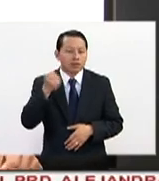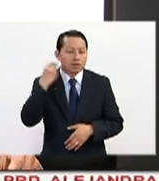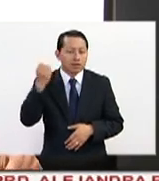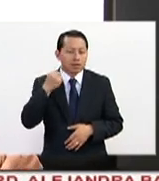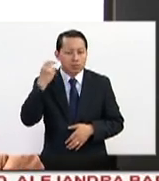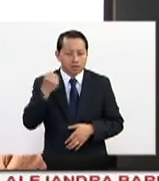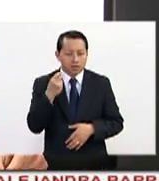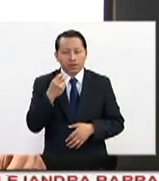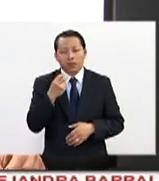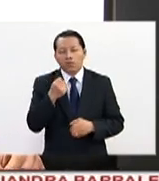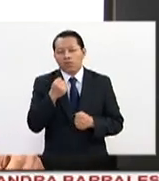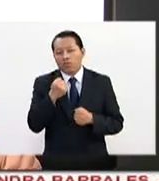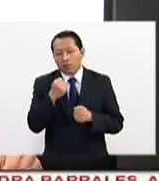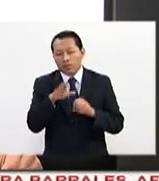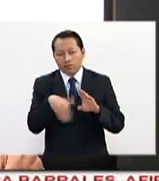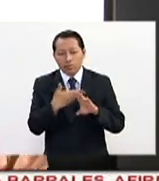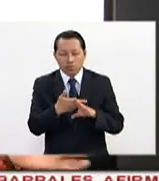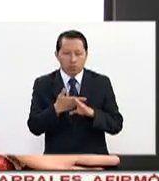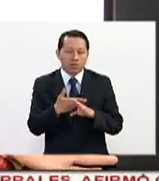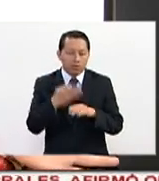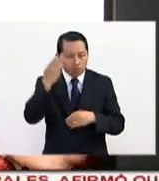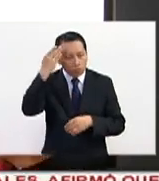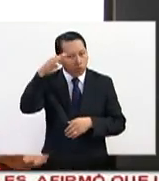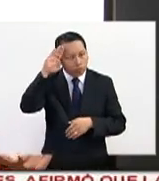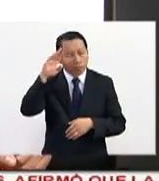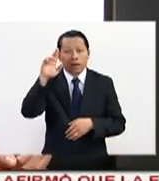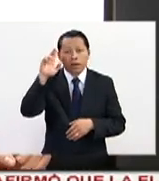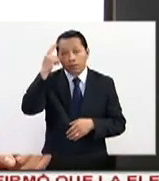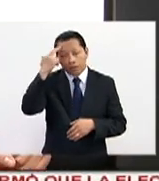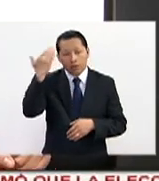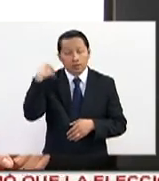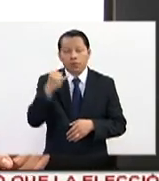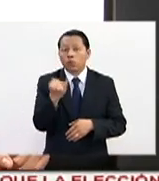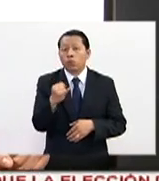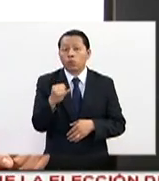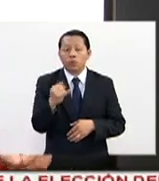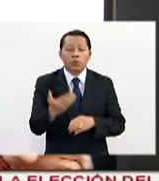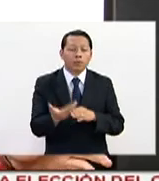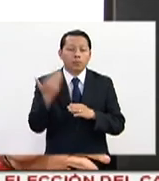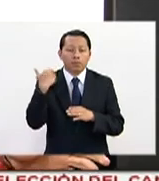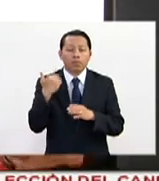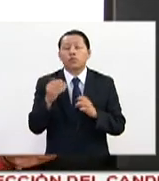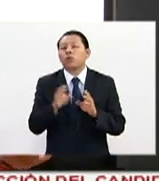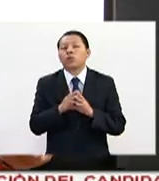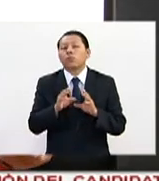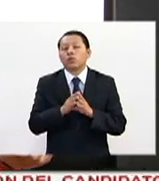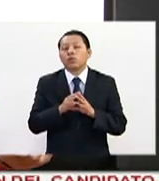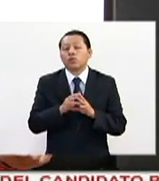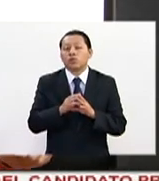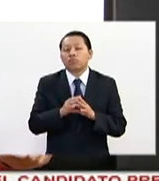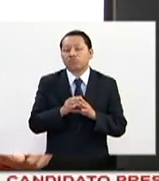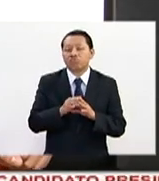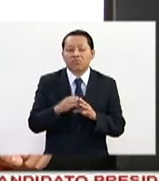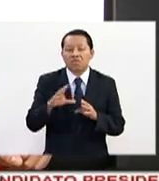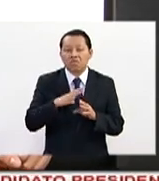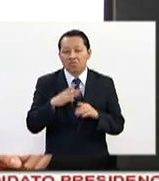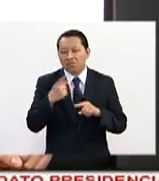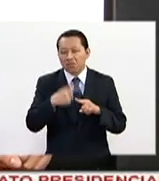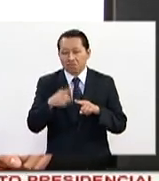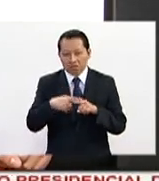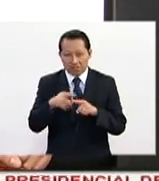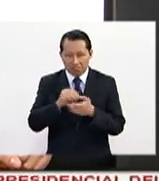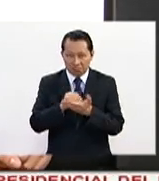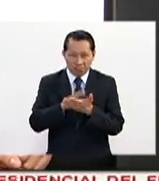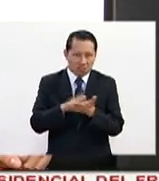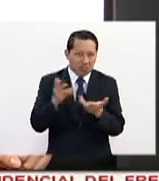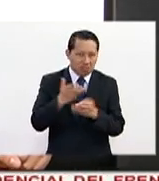bastante dura en contra del régimen. Incluso hay que recordar que en junio pasado él cancela ciertas disposiciones que había